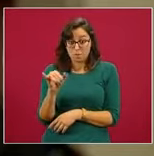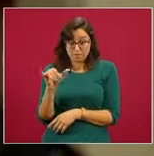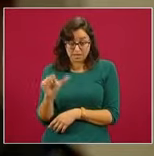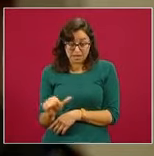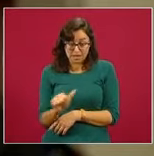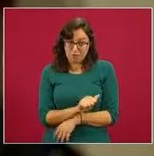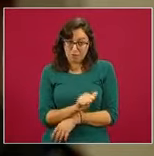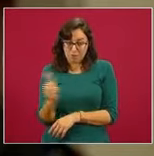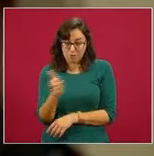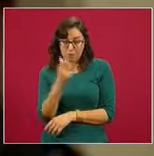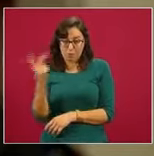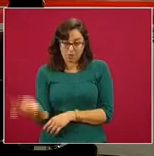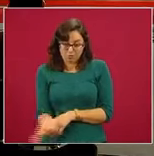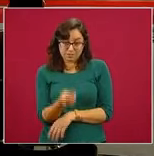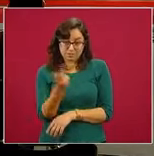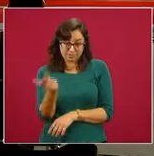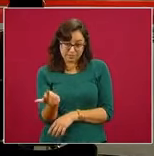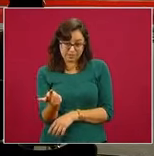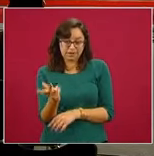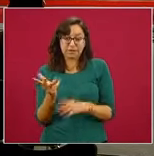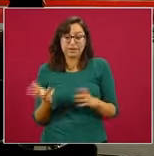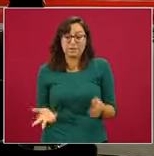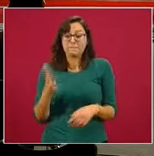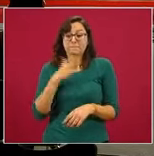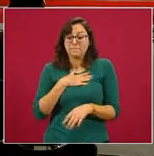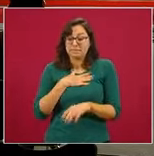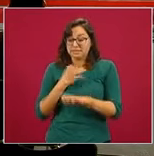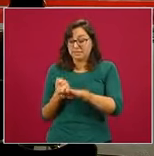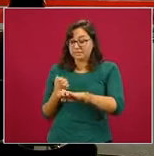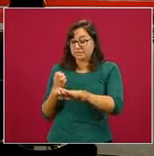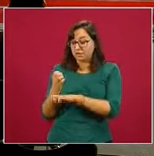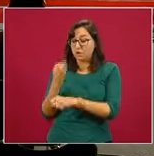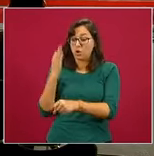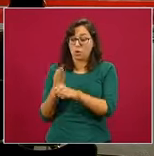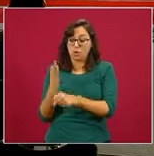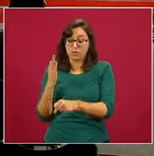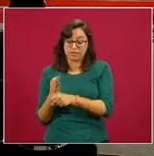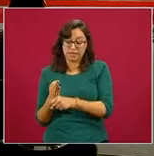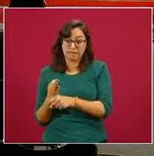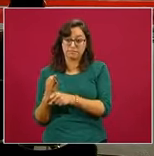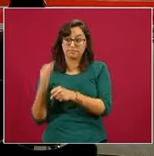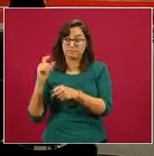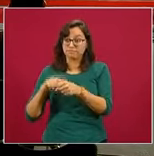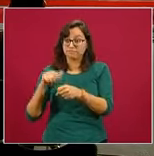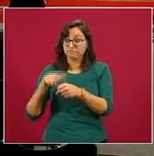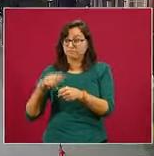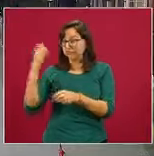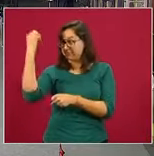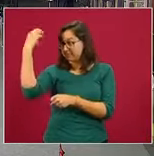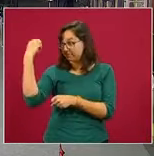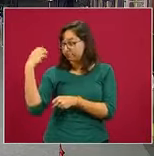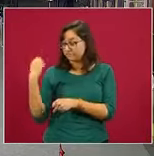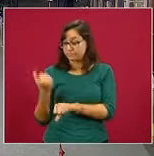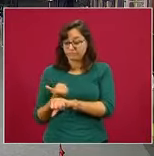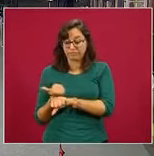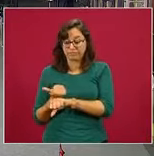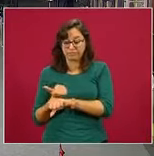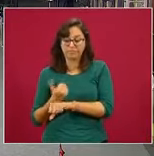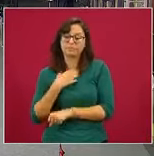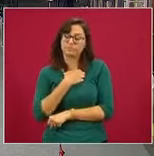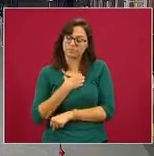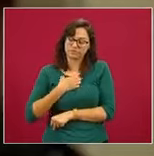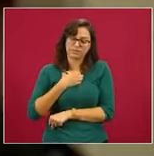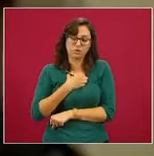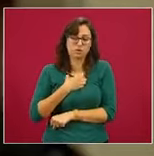sobresaturarlo. En mi estado estamos en amarillo y nosotros estamos muy contentos de estar en amarillo, de hecho, pues es mucho más llevadera la